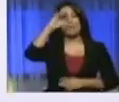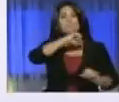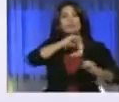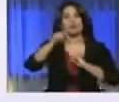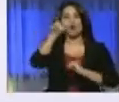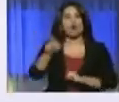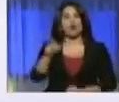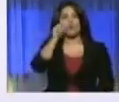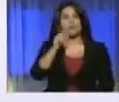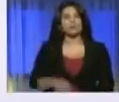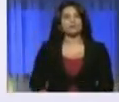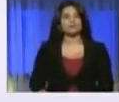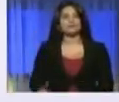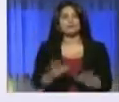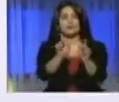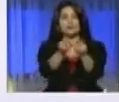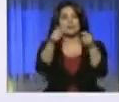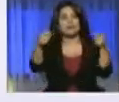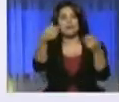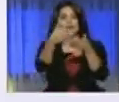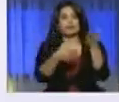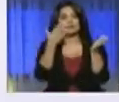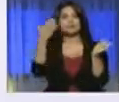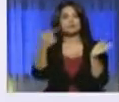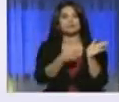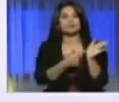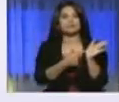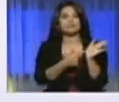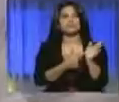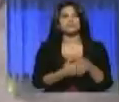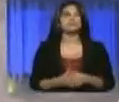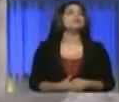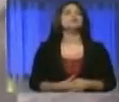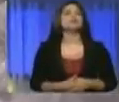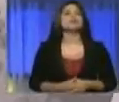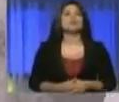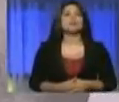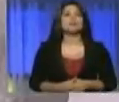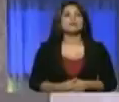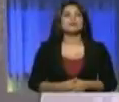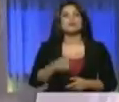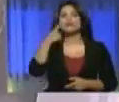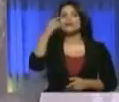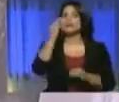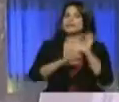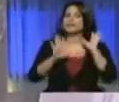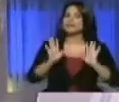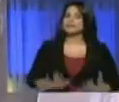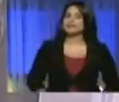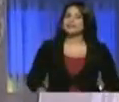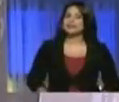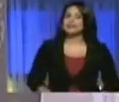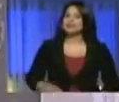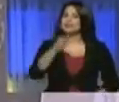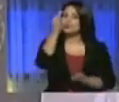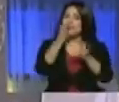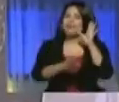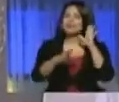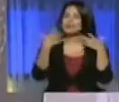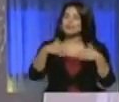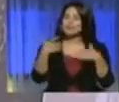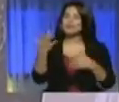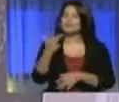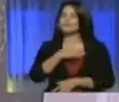aquí abro esta página y mira con quién aparece. ¿Ah? Qué cosa, qué historia, qué grandeza, ¿no? Con